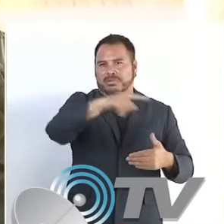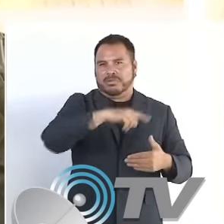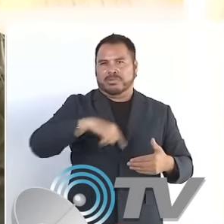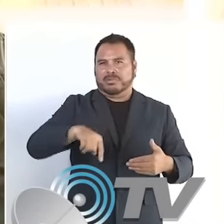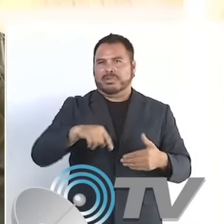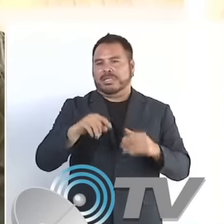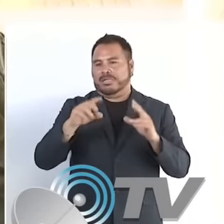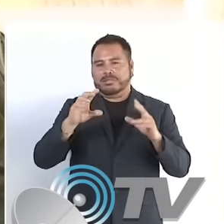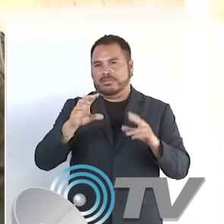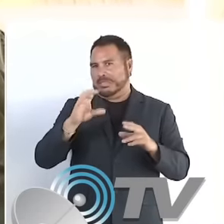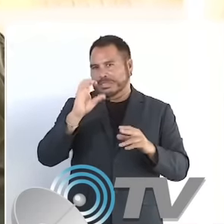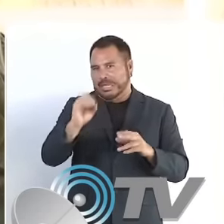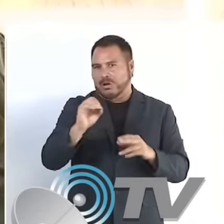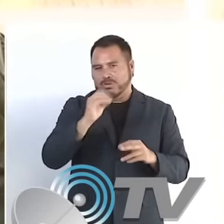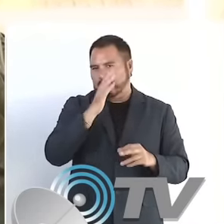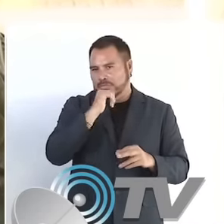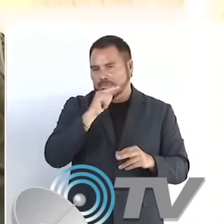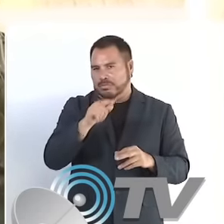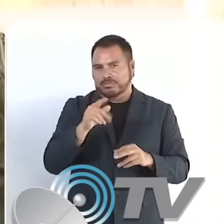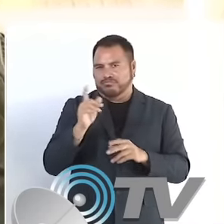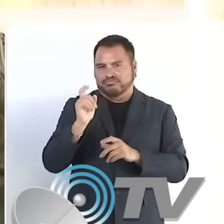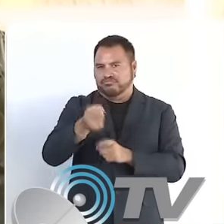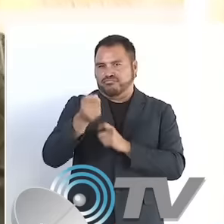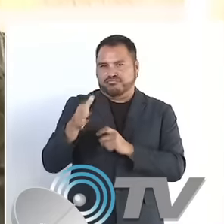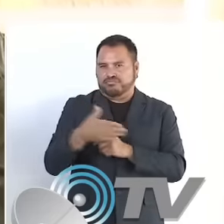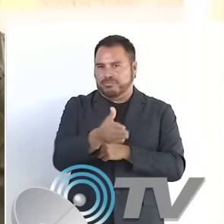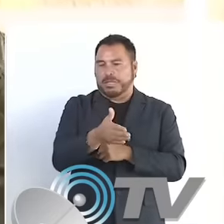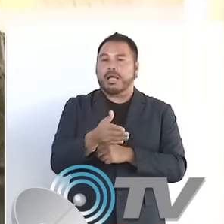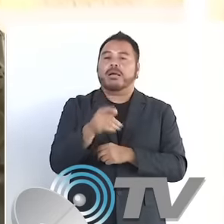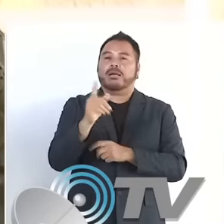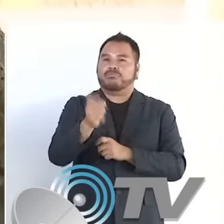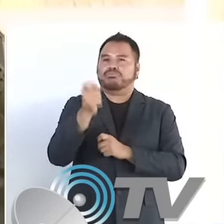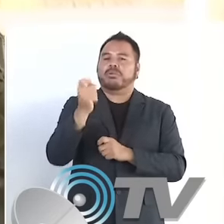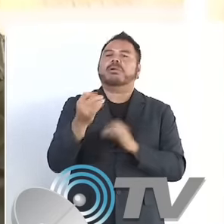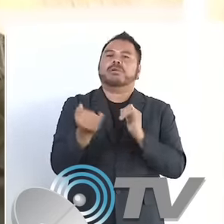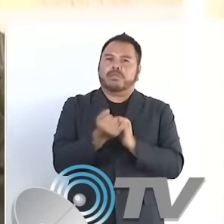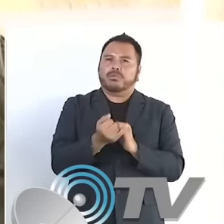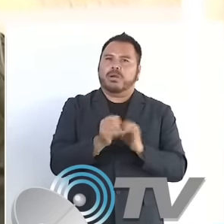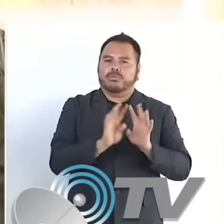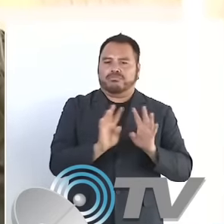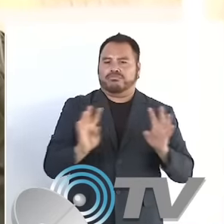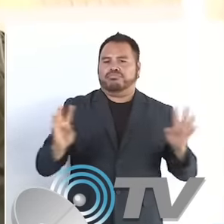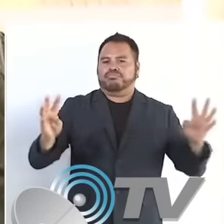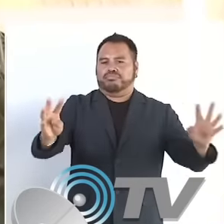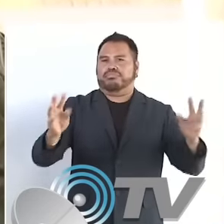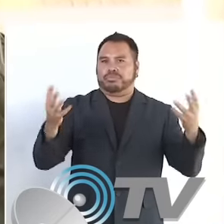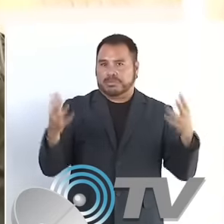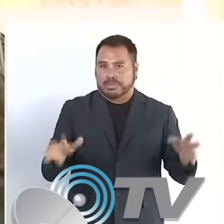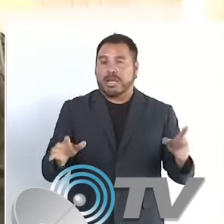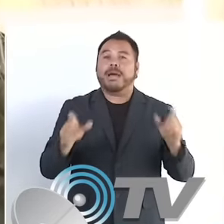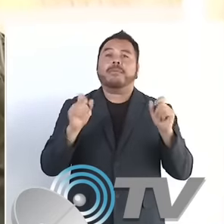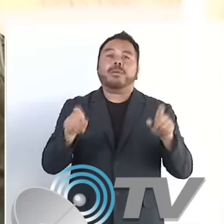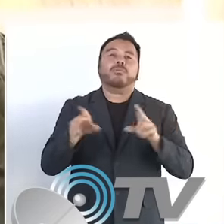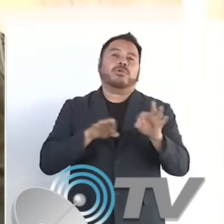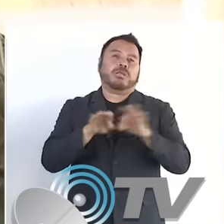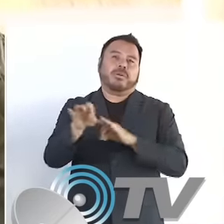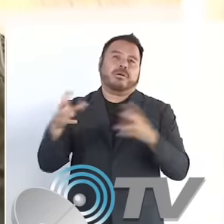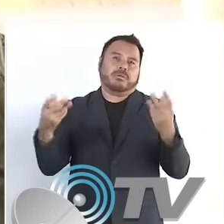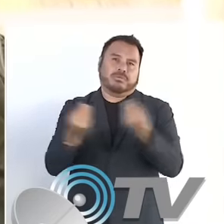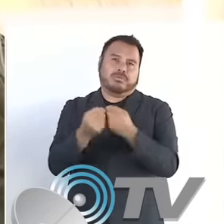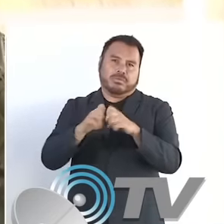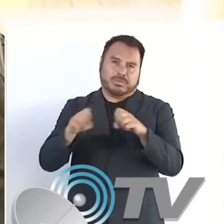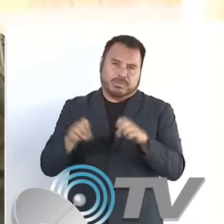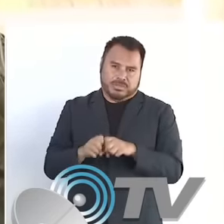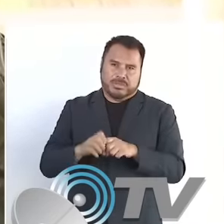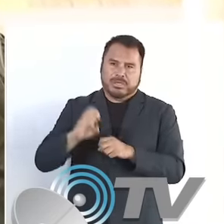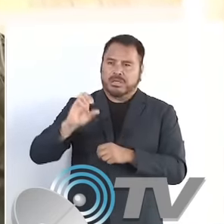tolerancia cero. Se logró el balizamiento de la zona cero también. Y con la colaboración del Sea